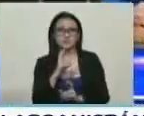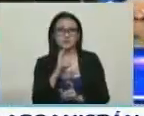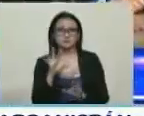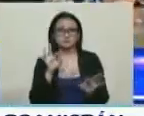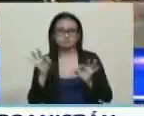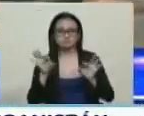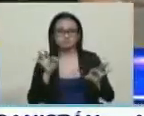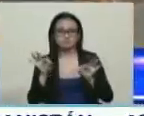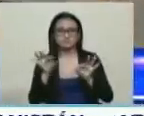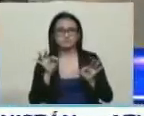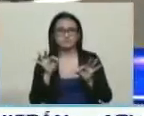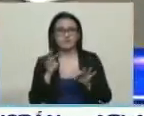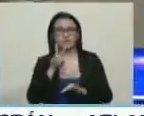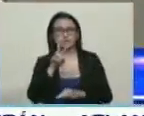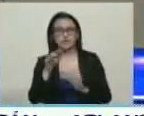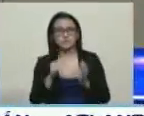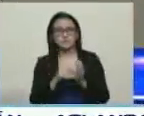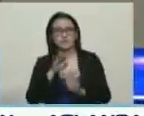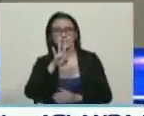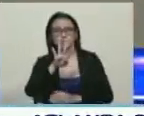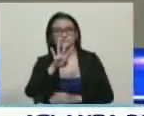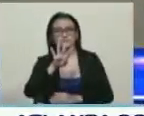de